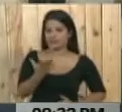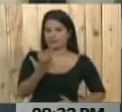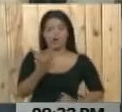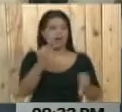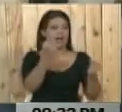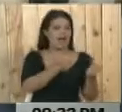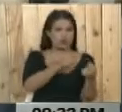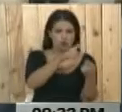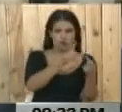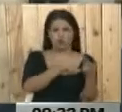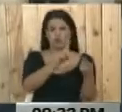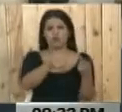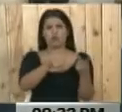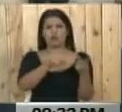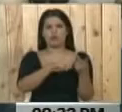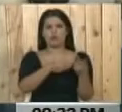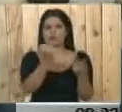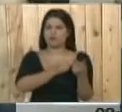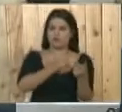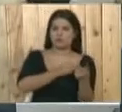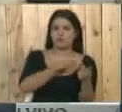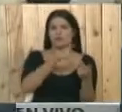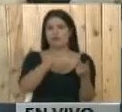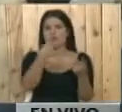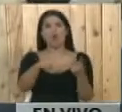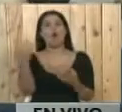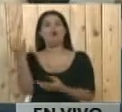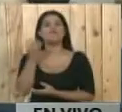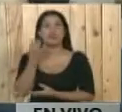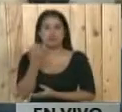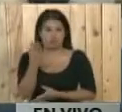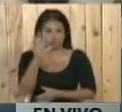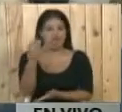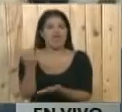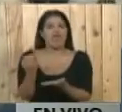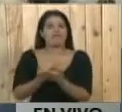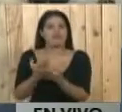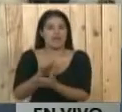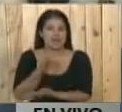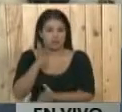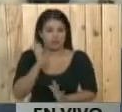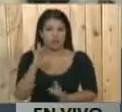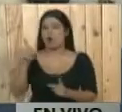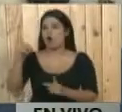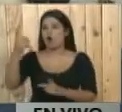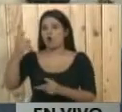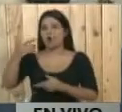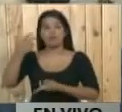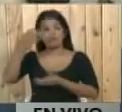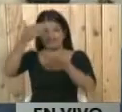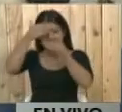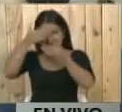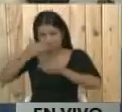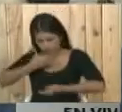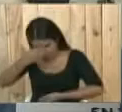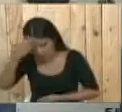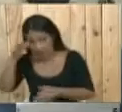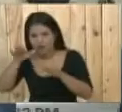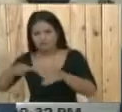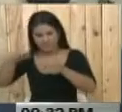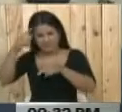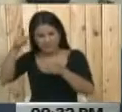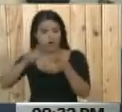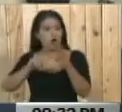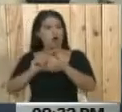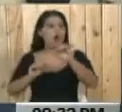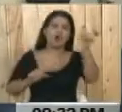los evangélicos. ¿Qué nos dice los musulmanes, el islam y otras